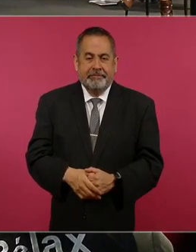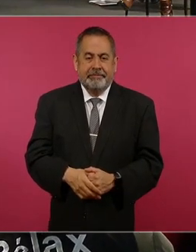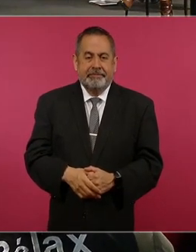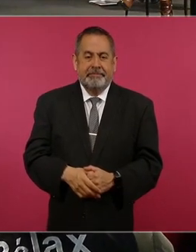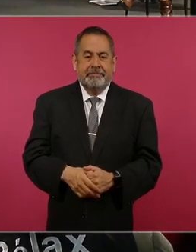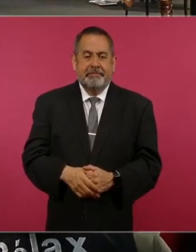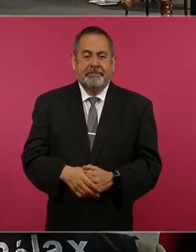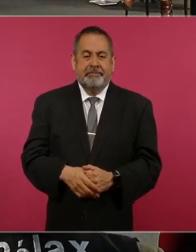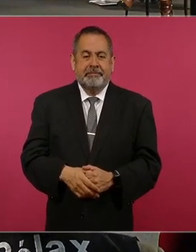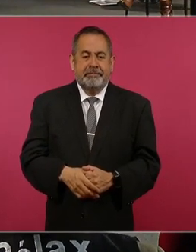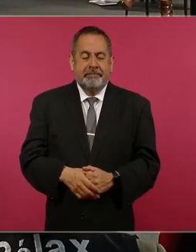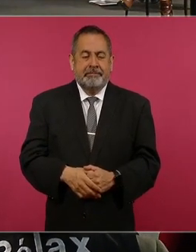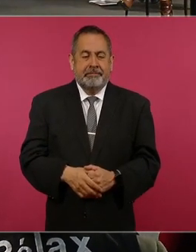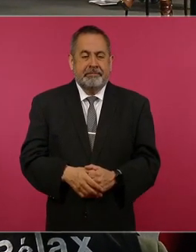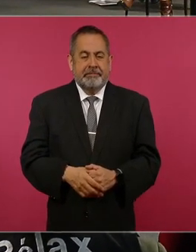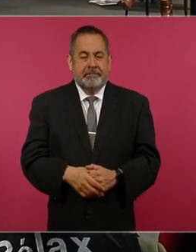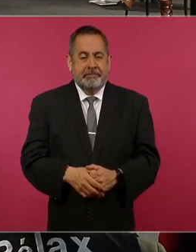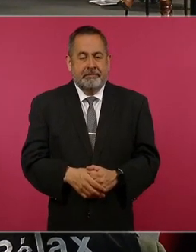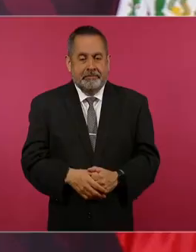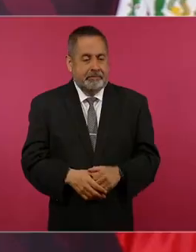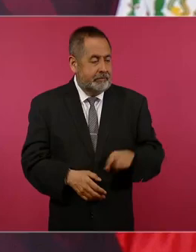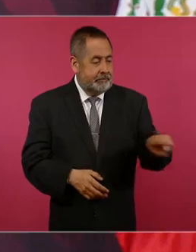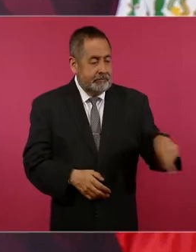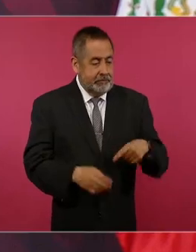Y estaría calladito,